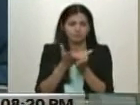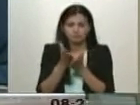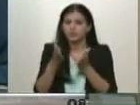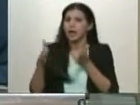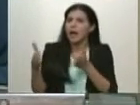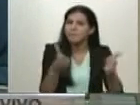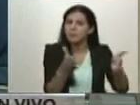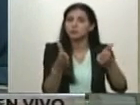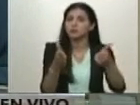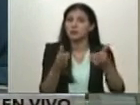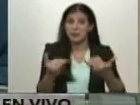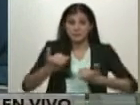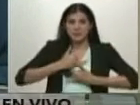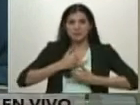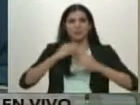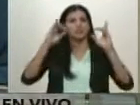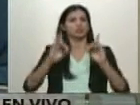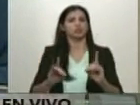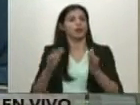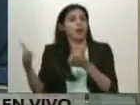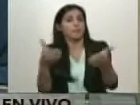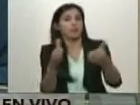camino somos nosotros mismos.